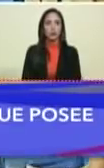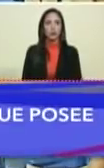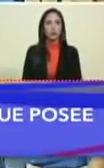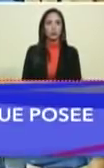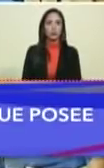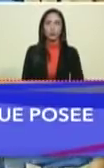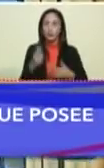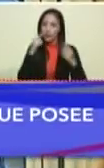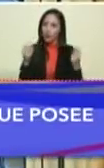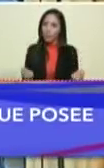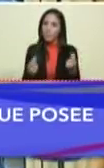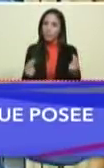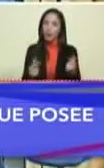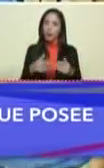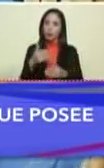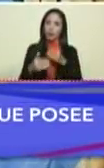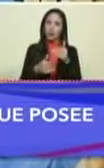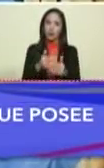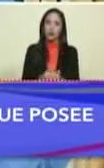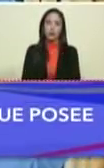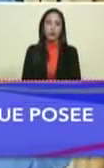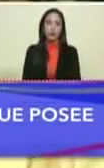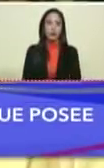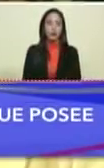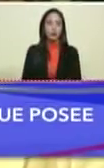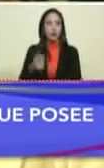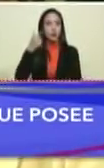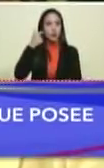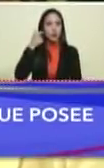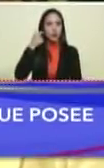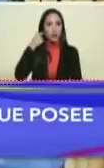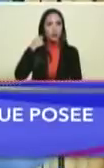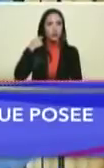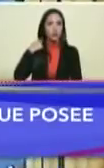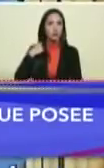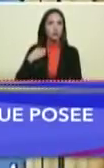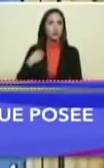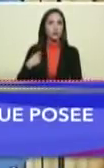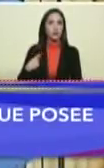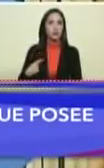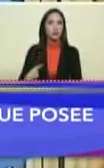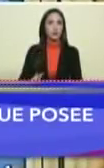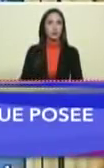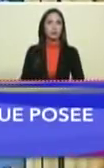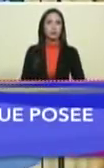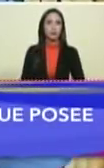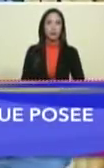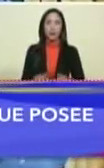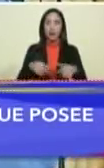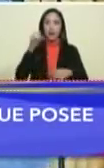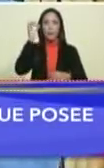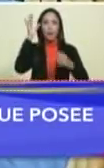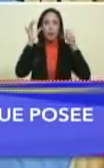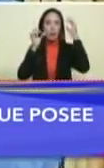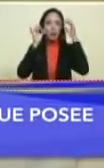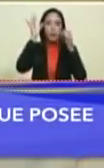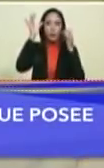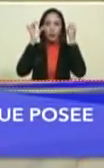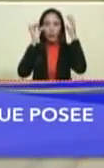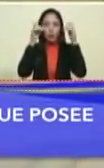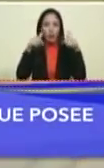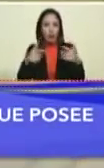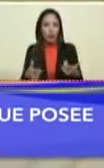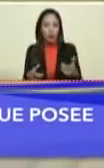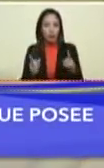vamos nosotros de manera gradual, a buen paso. Aquí no hay improvisación. Aquí